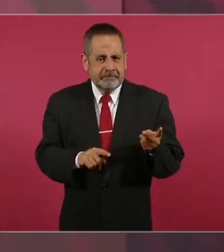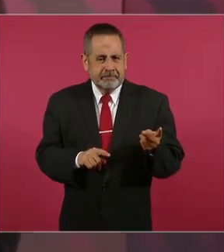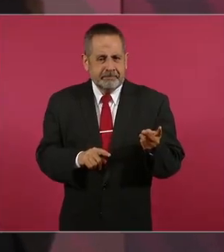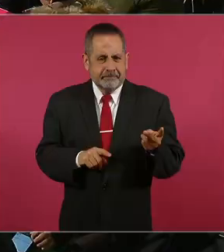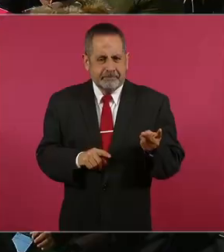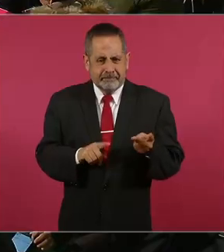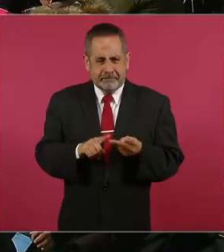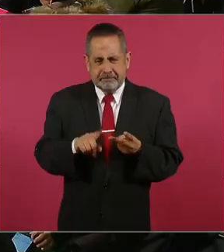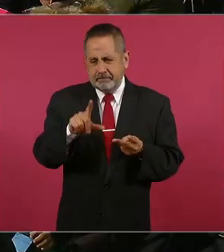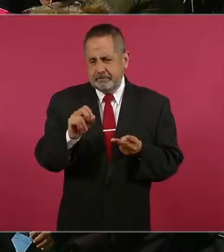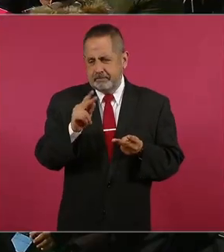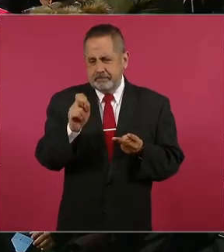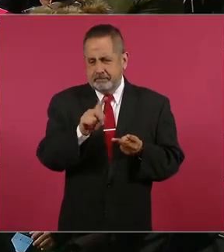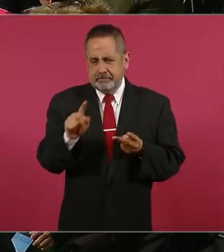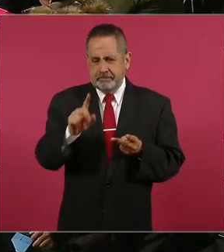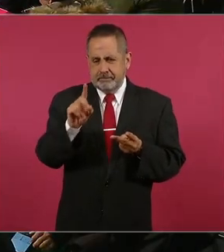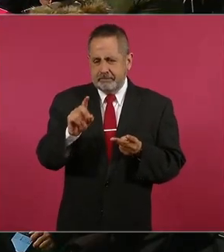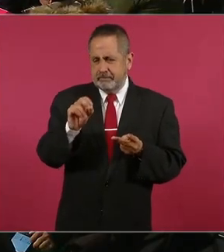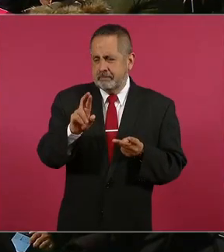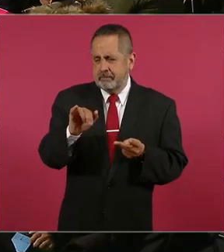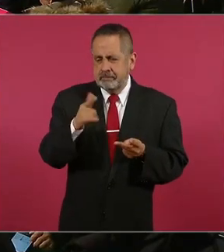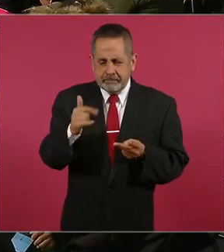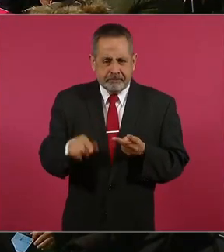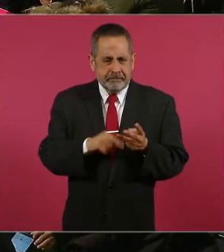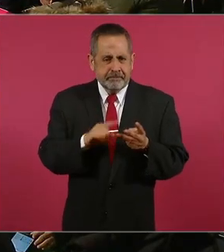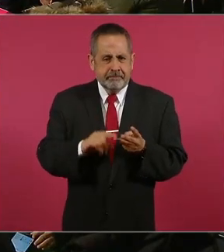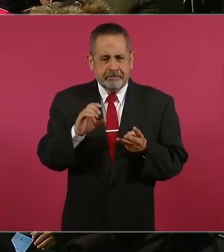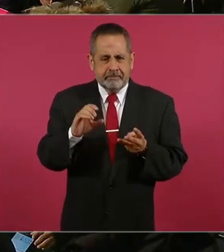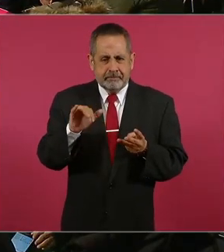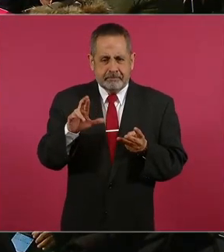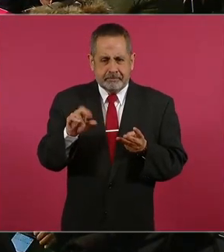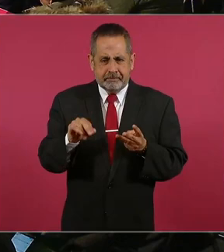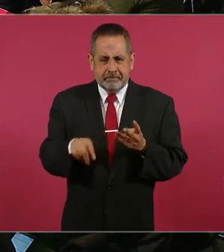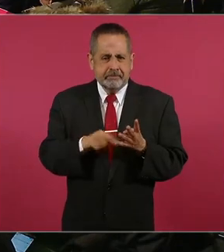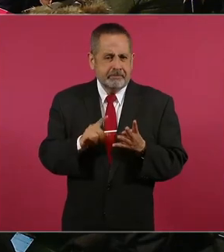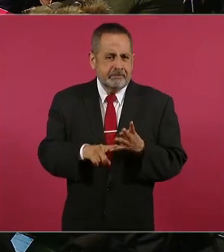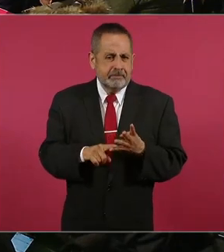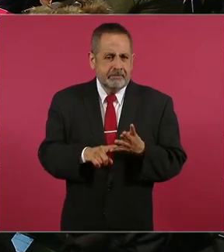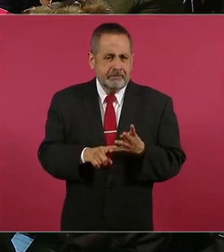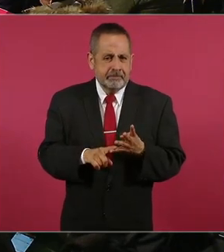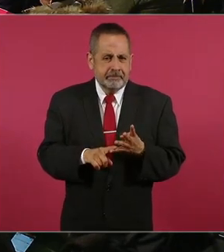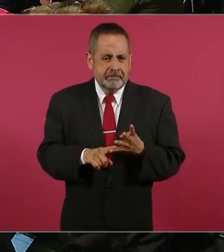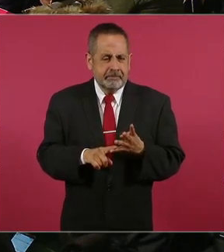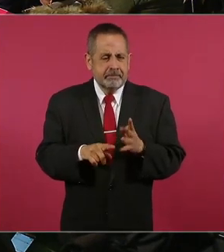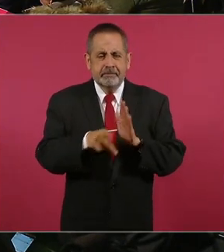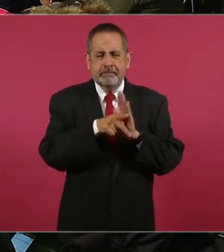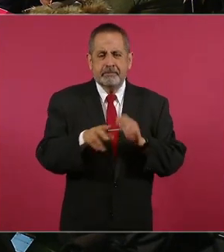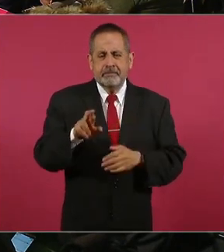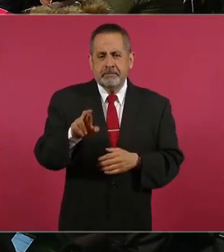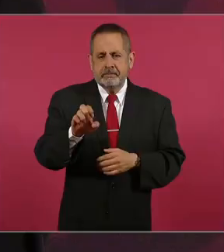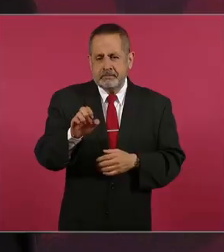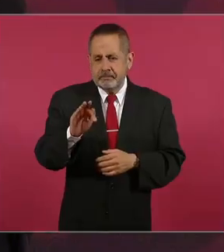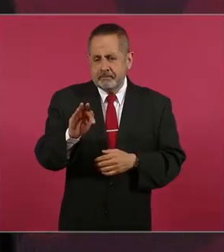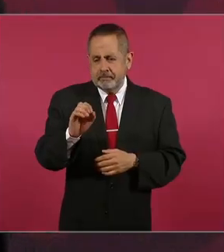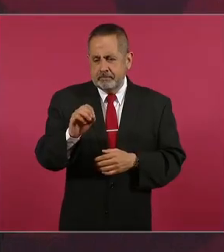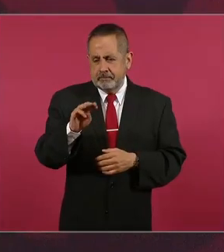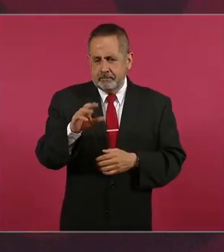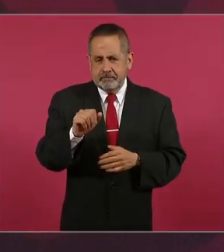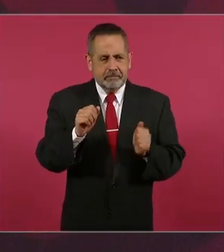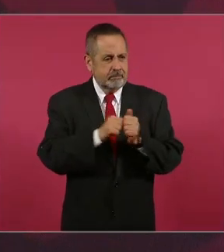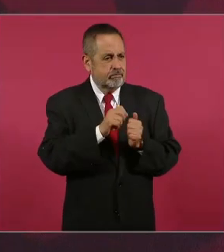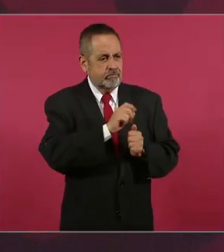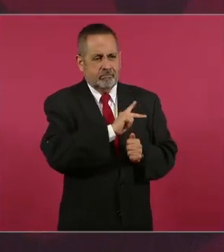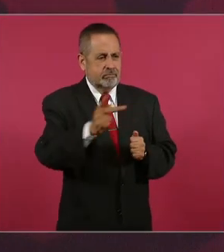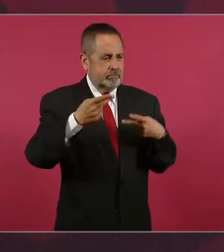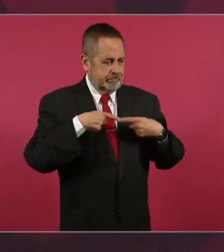es López Dóriga, es Ciro, es el Reforma, con todos sus